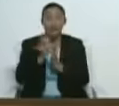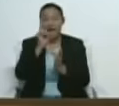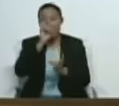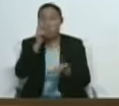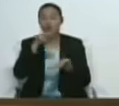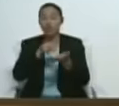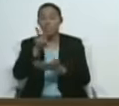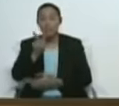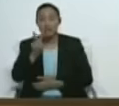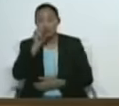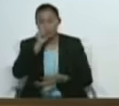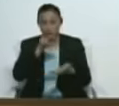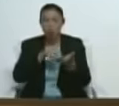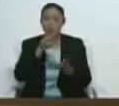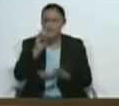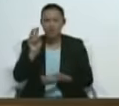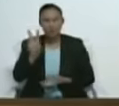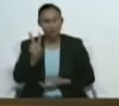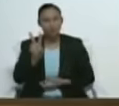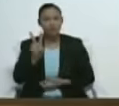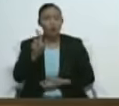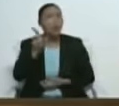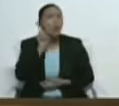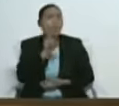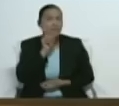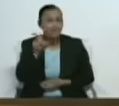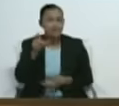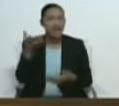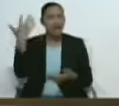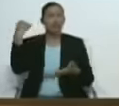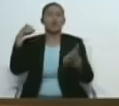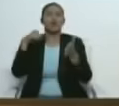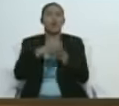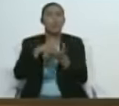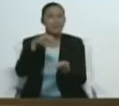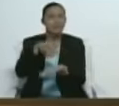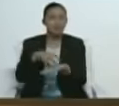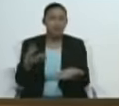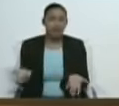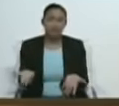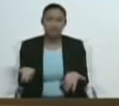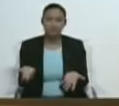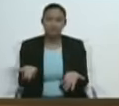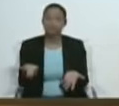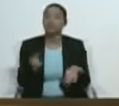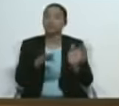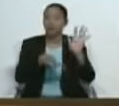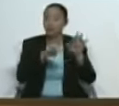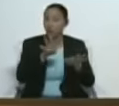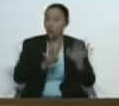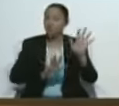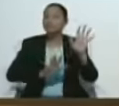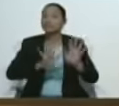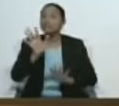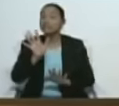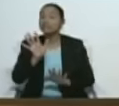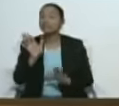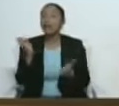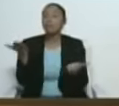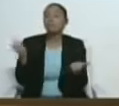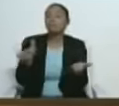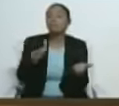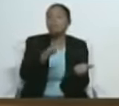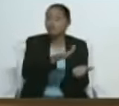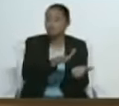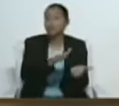ese golpe de estado tiene que ejecutarse entonces 14 15 muertos que ocurrieron derrocar un presidente